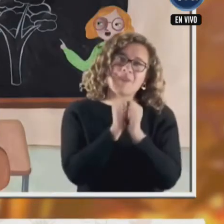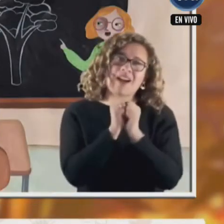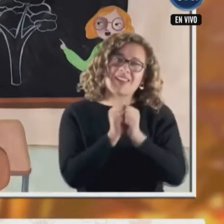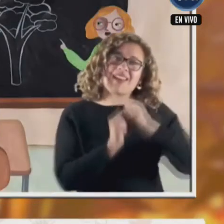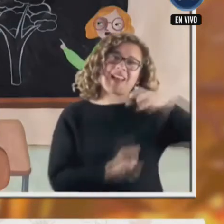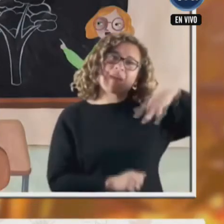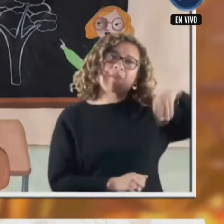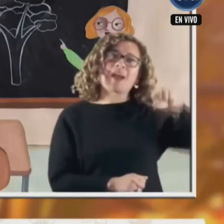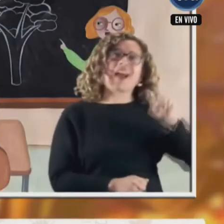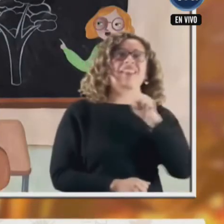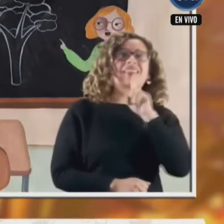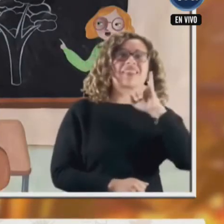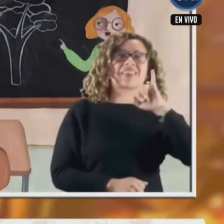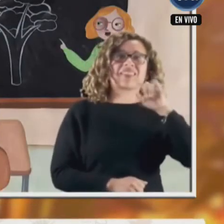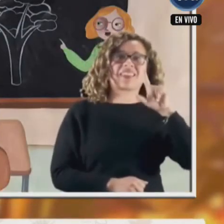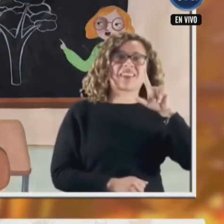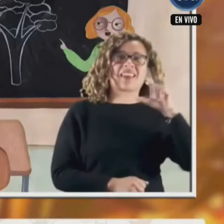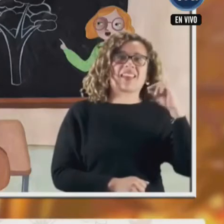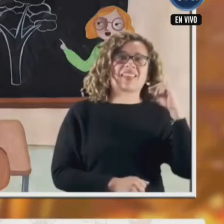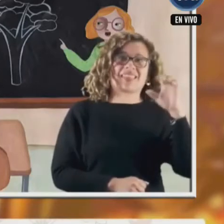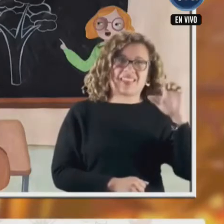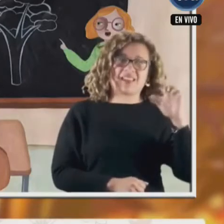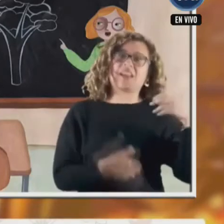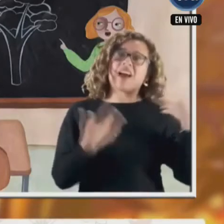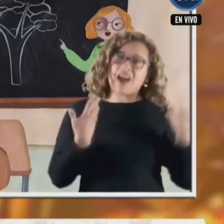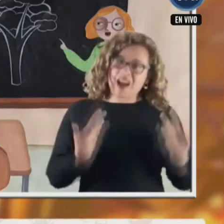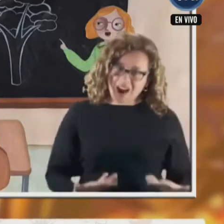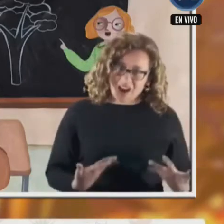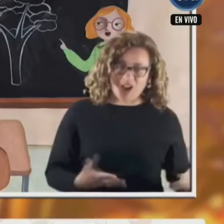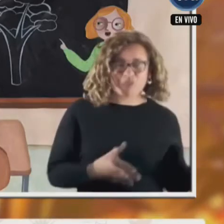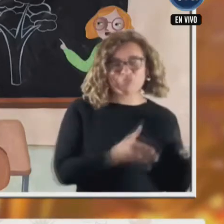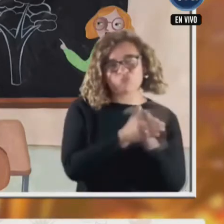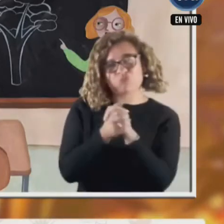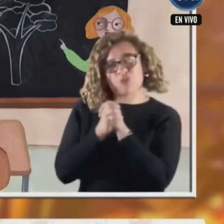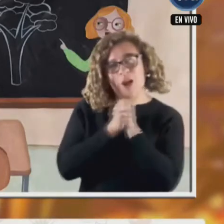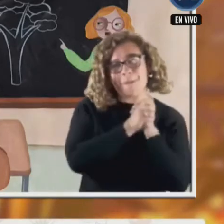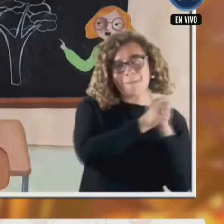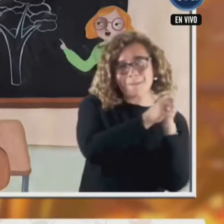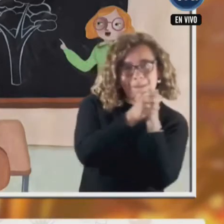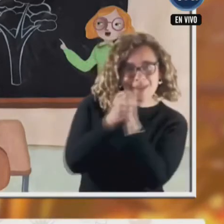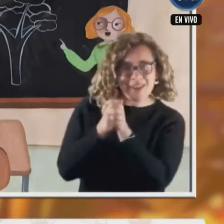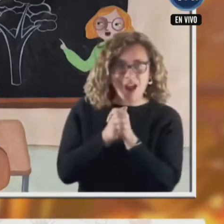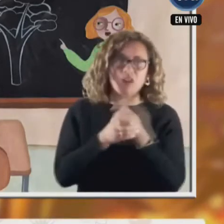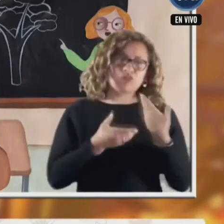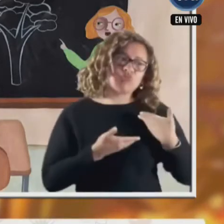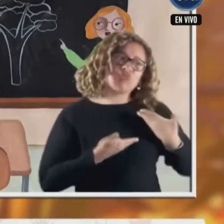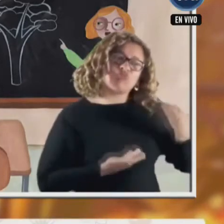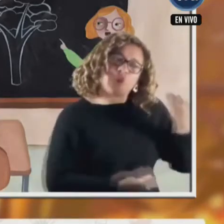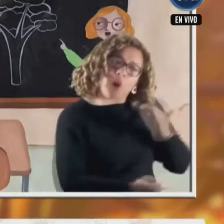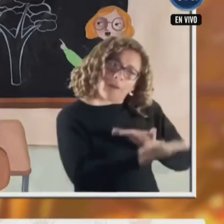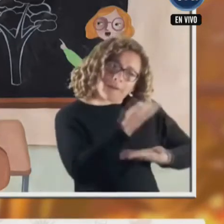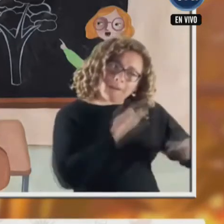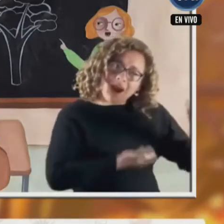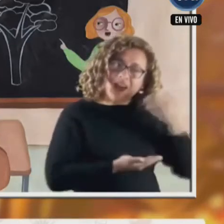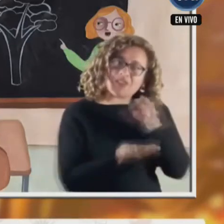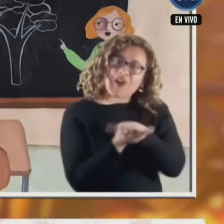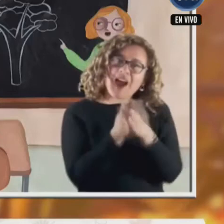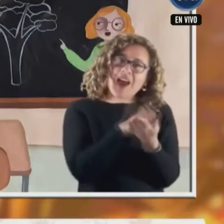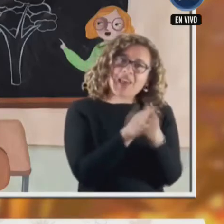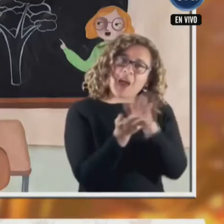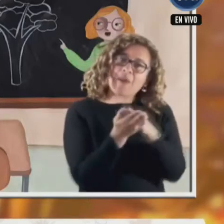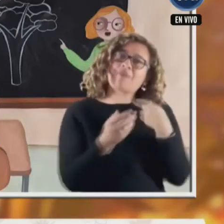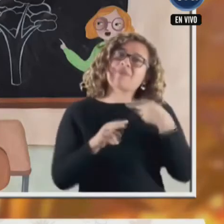país, a pulso ha sacado una colección bibliográfica de un gran valor sociopolítico